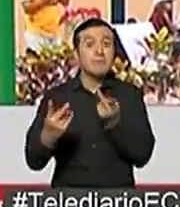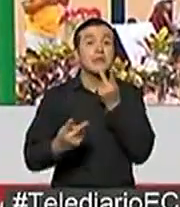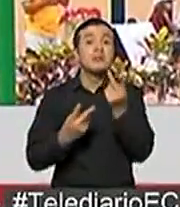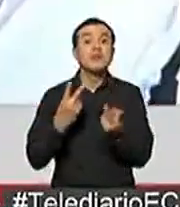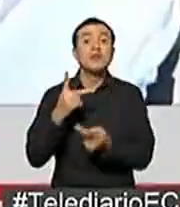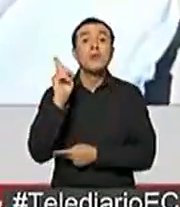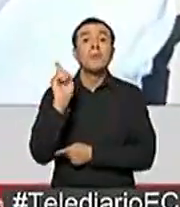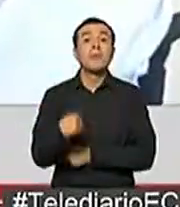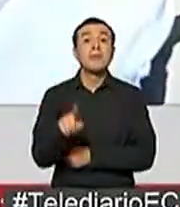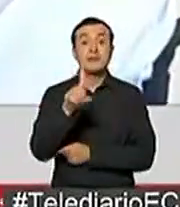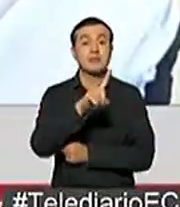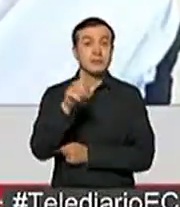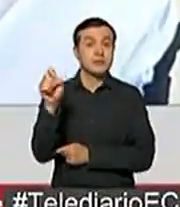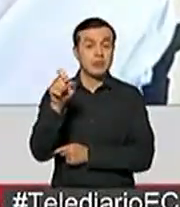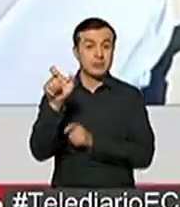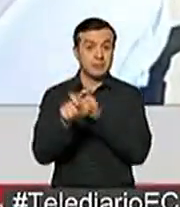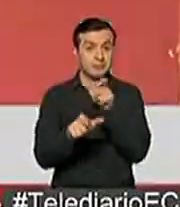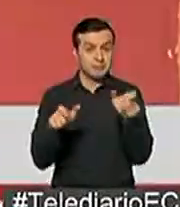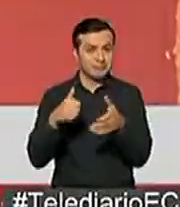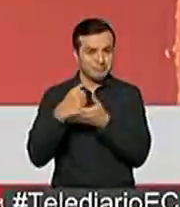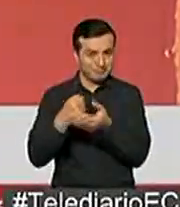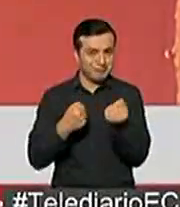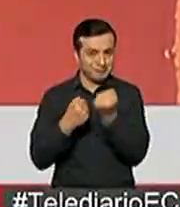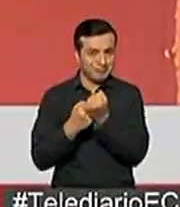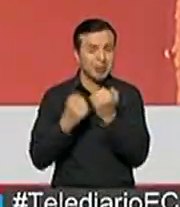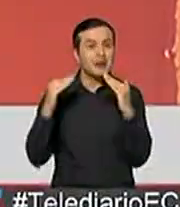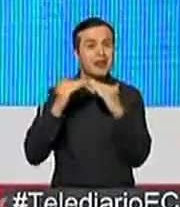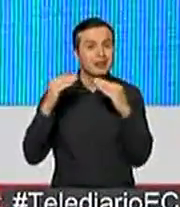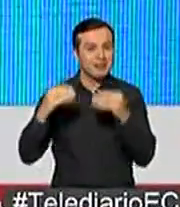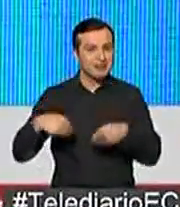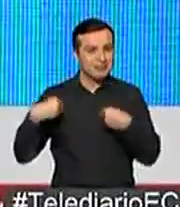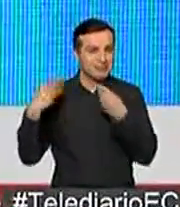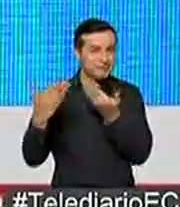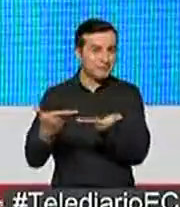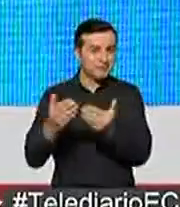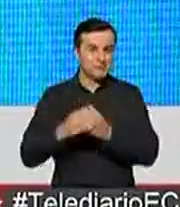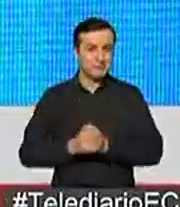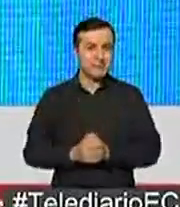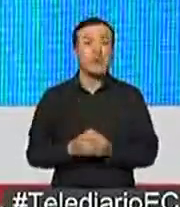los 1.100 beneficiarios como parte del plan casa para todos